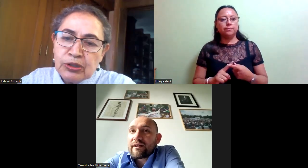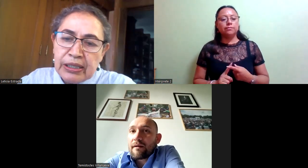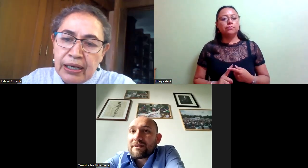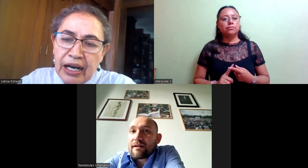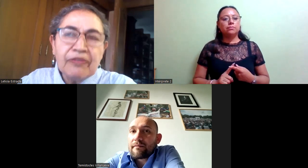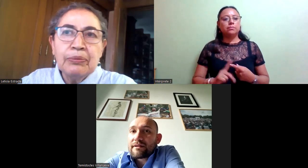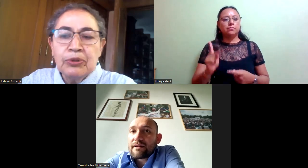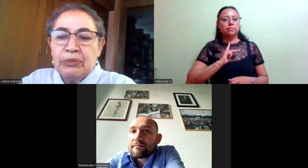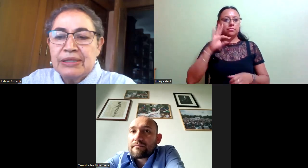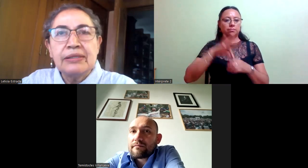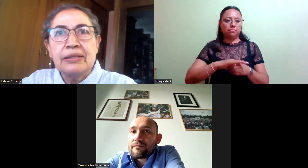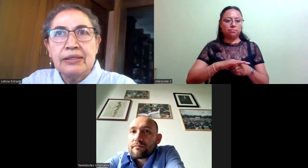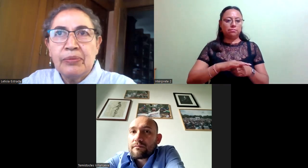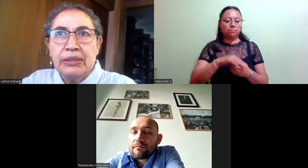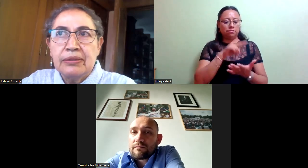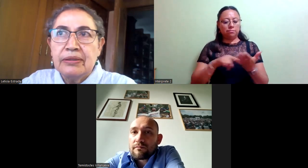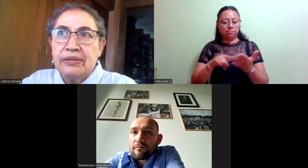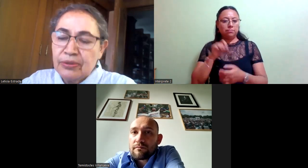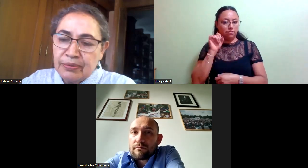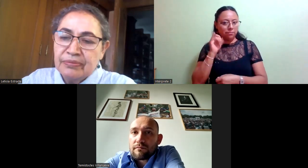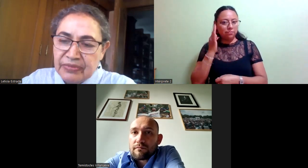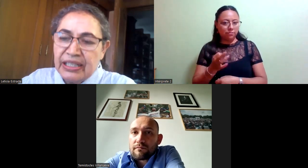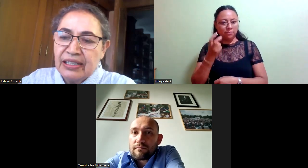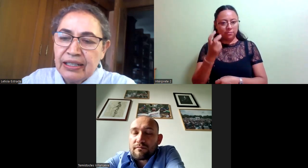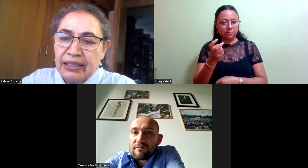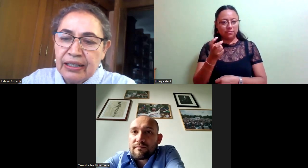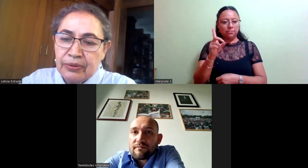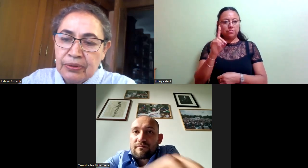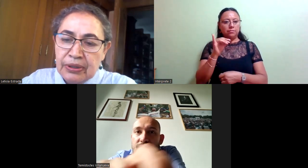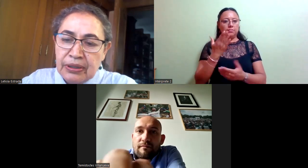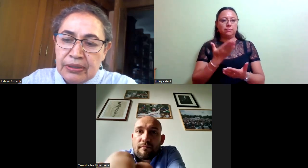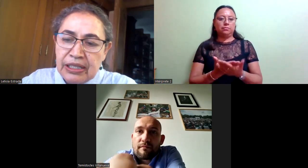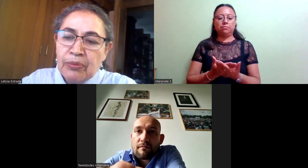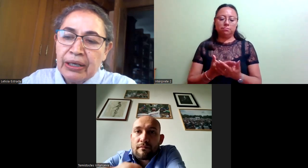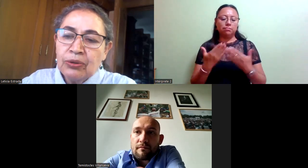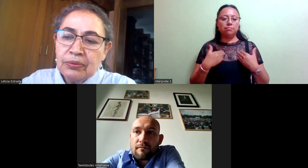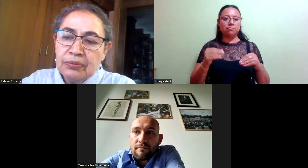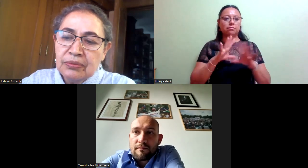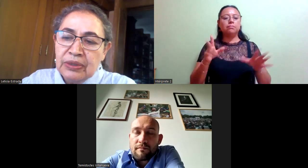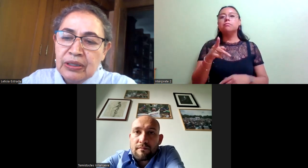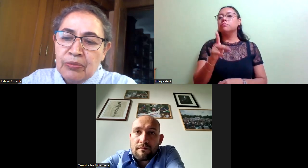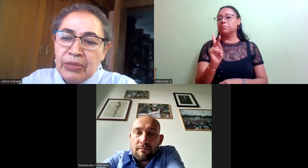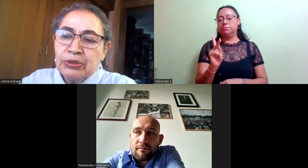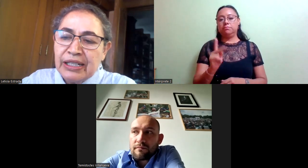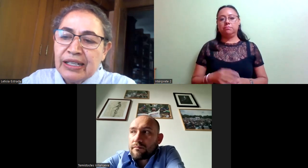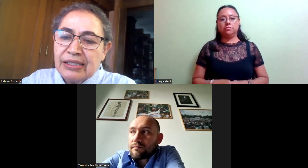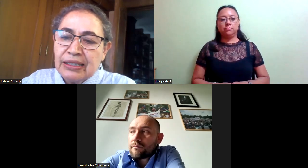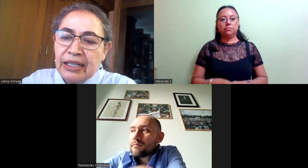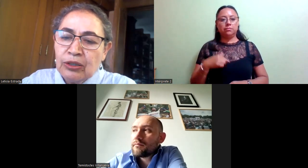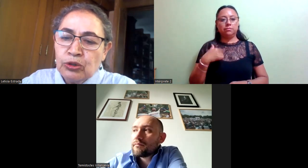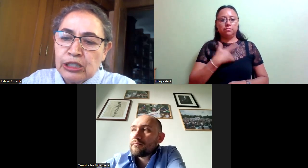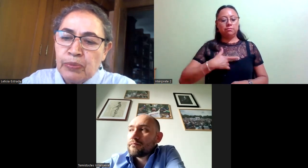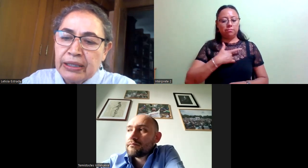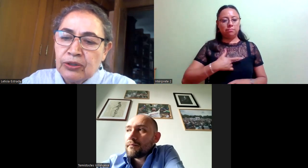voto será a favor del presente dictamen. Eso tiene que quedar claro. Sin embargo, me gustaría